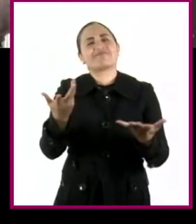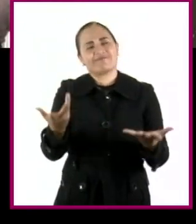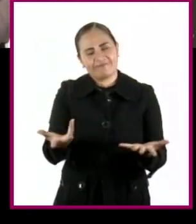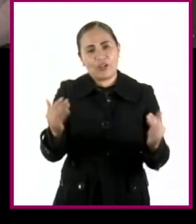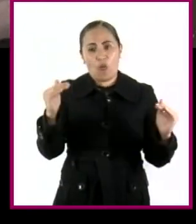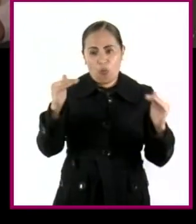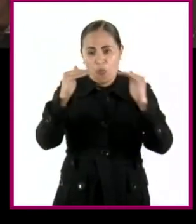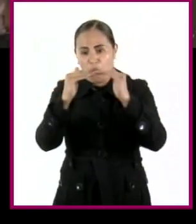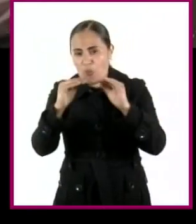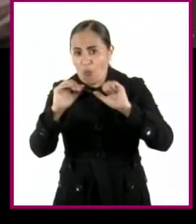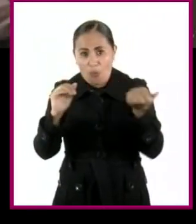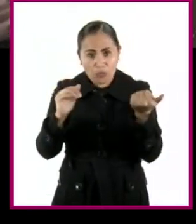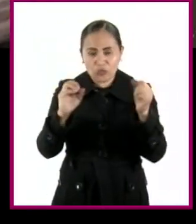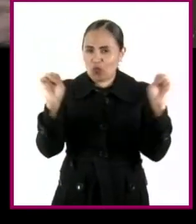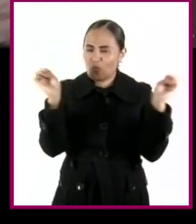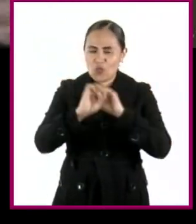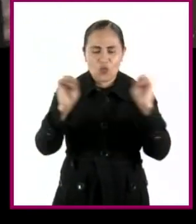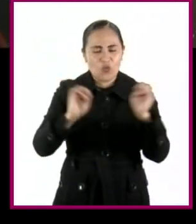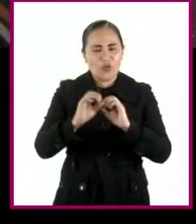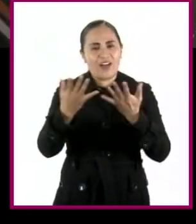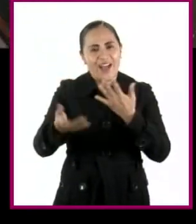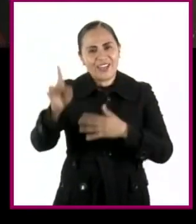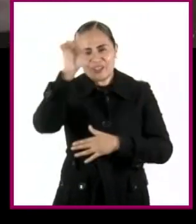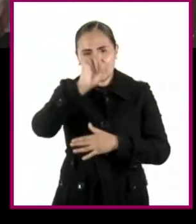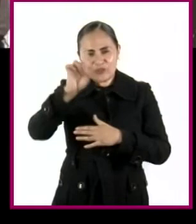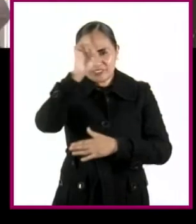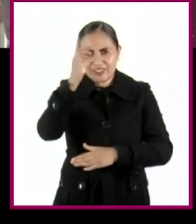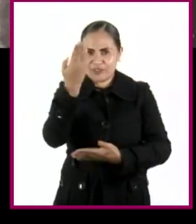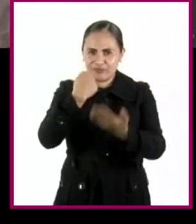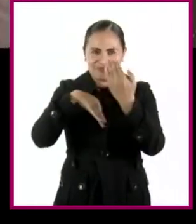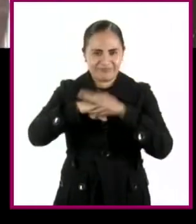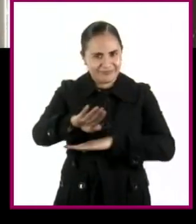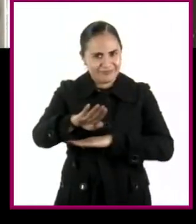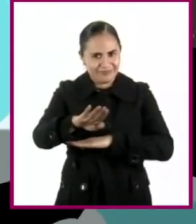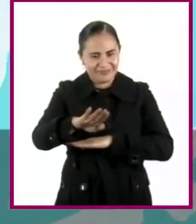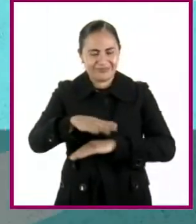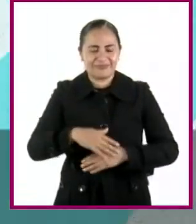inigualables, maravillosos y preciosos consejos ninja.